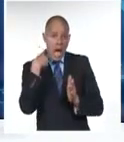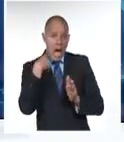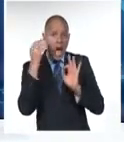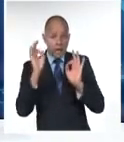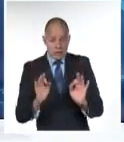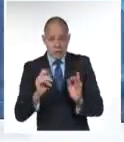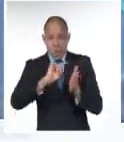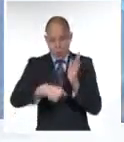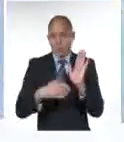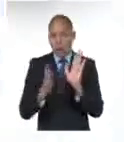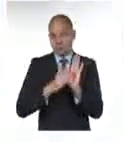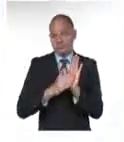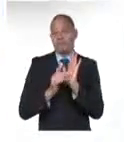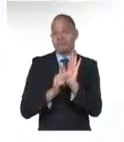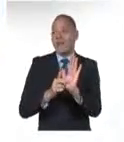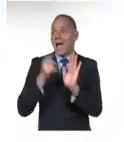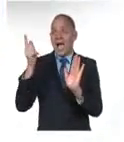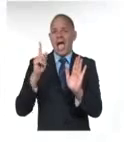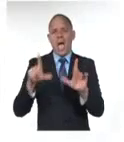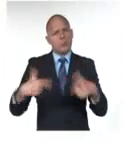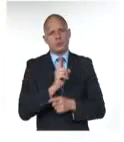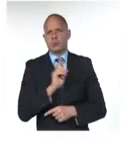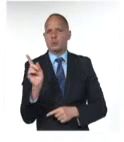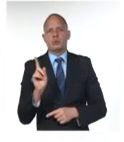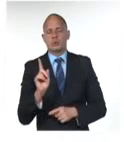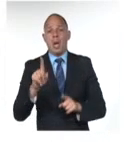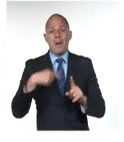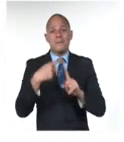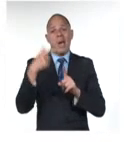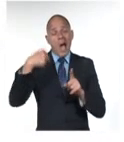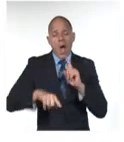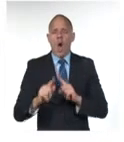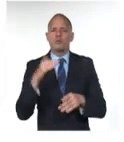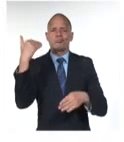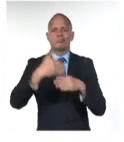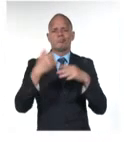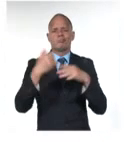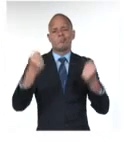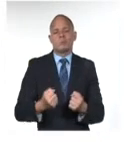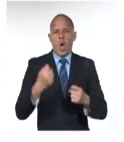bilaterales, la carga de un bloqueo económico reforzado que afecta su nivel de